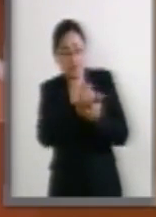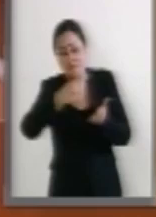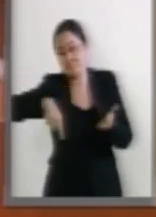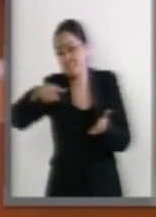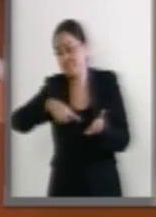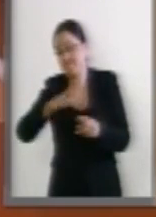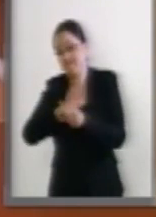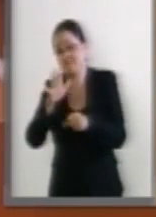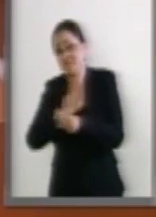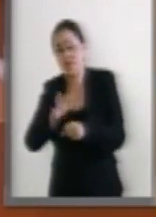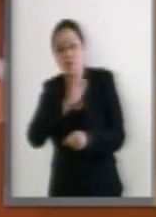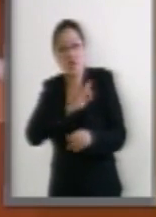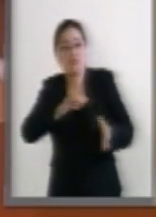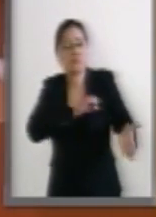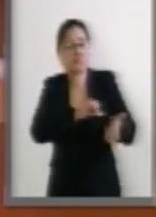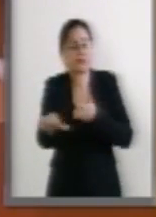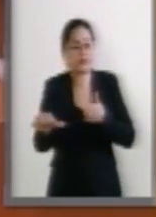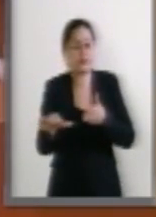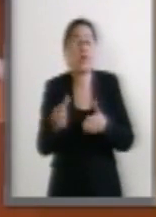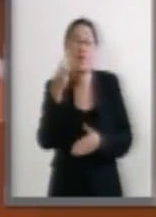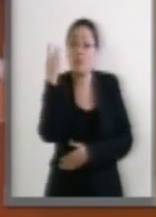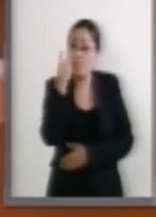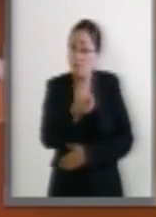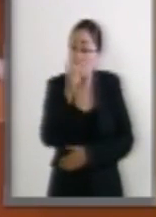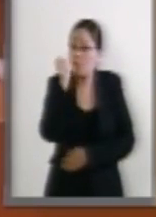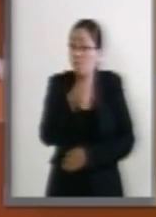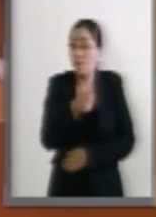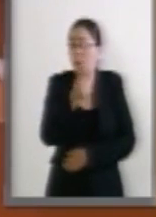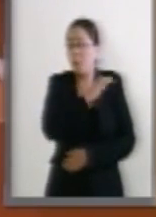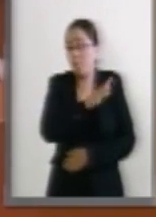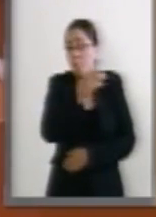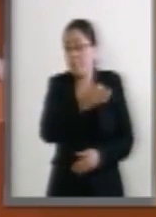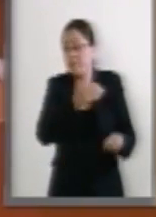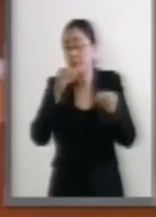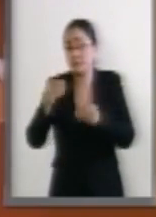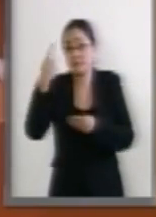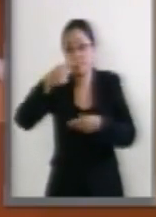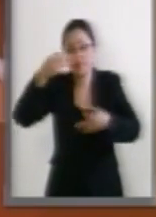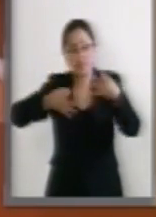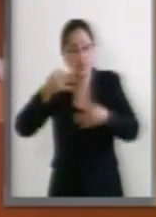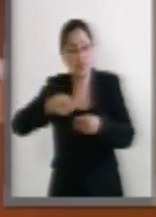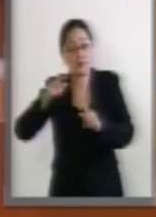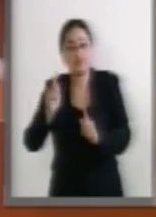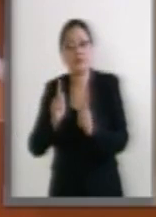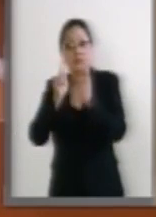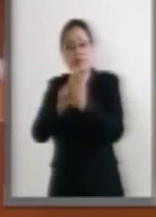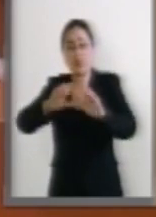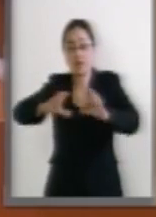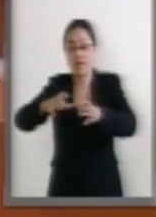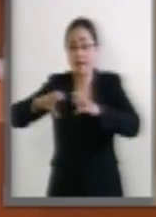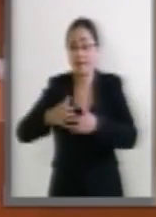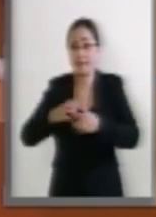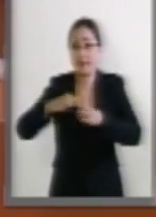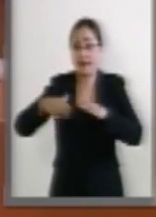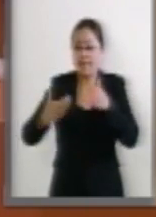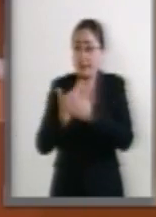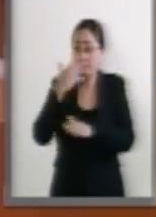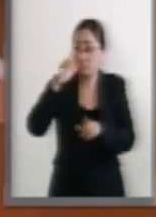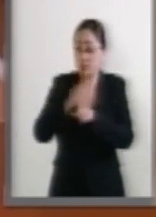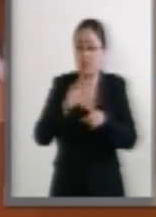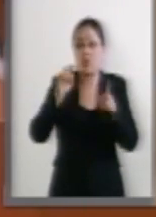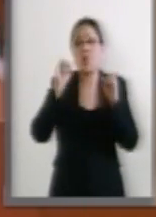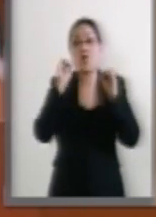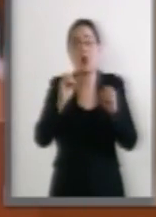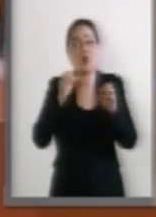a través de dicho recurso, mismo que será sustanciado ante los organismos garantes nacional o de